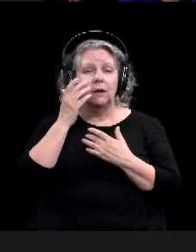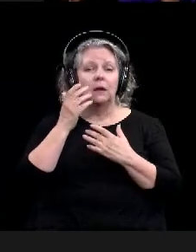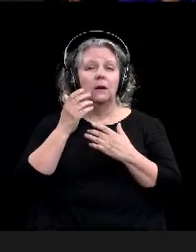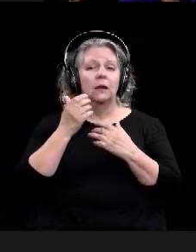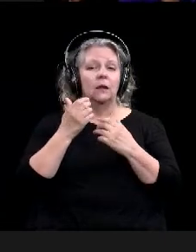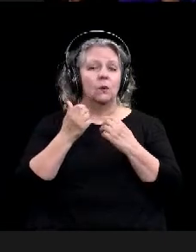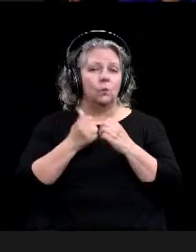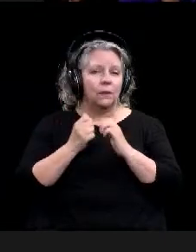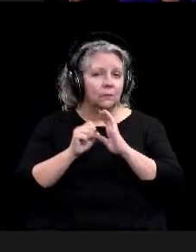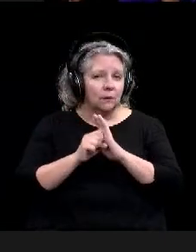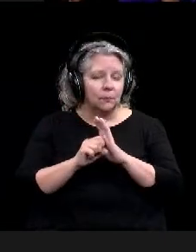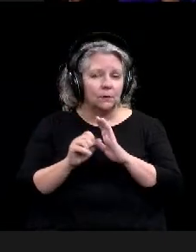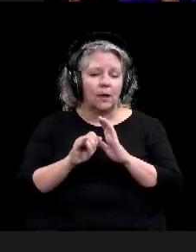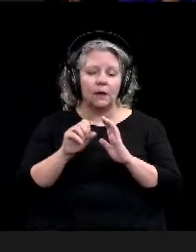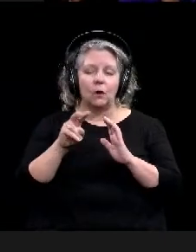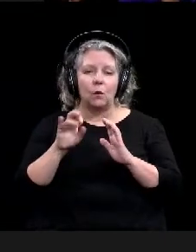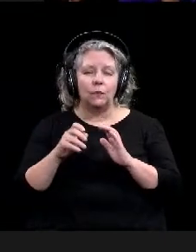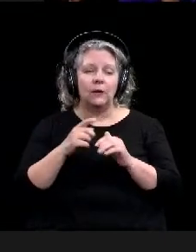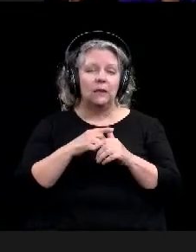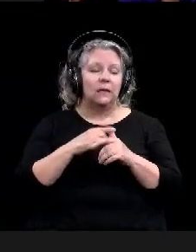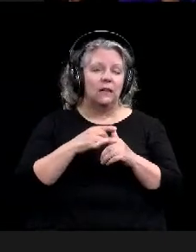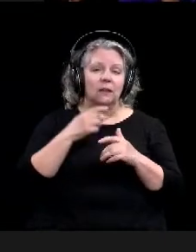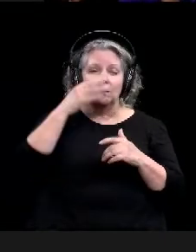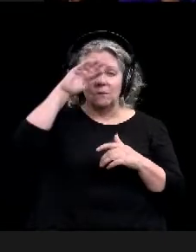escalofríos a todos